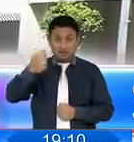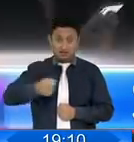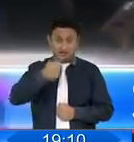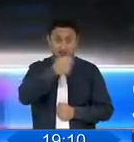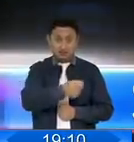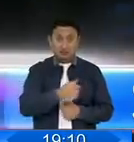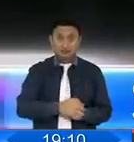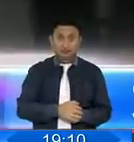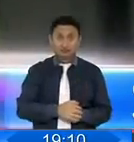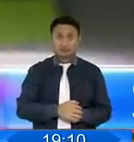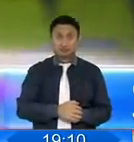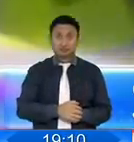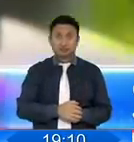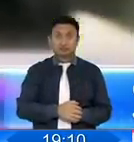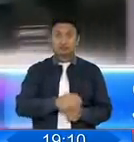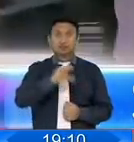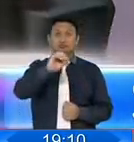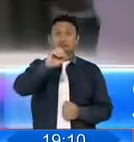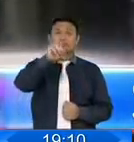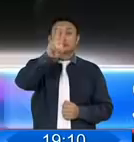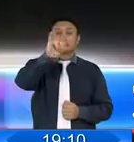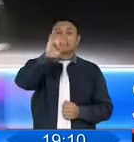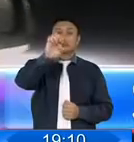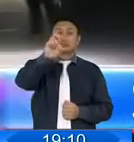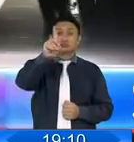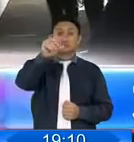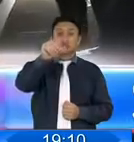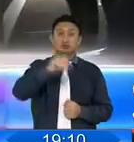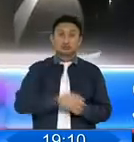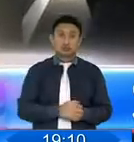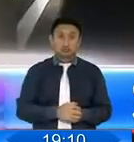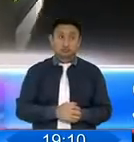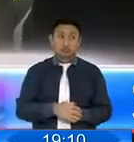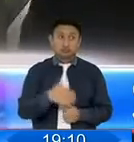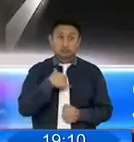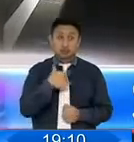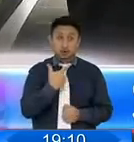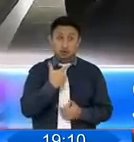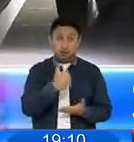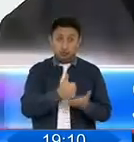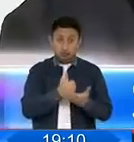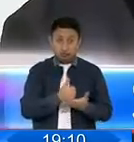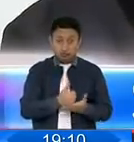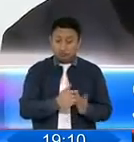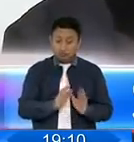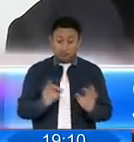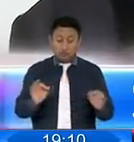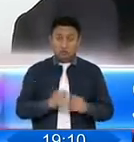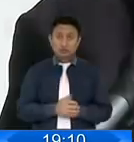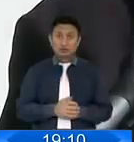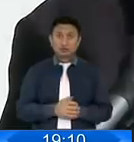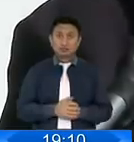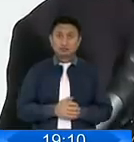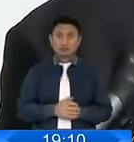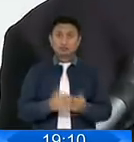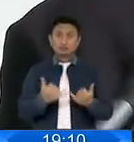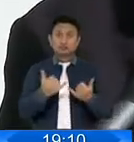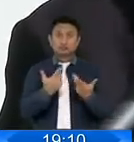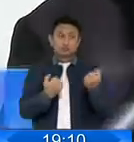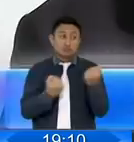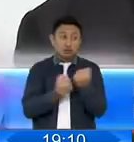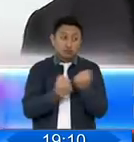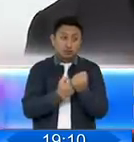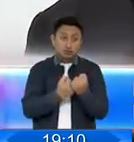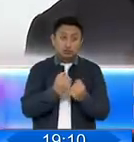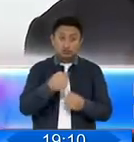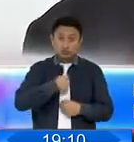Oviedo descarta que su defendido haya acordado algún beneficio legal. Nosotros no mantenemos ningún tipo de colaboración, nunca hemos ofrecido siquiera.